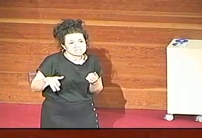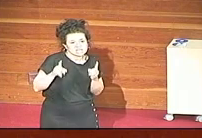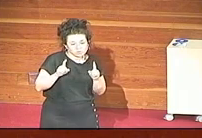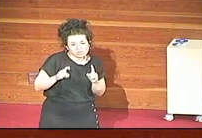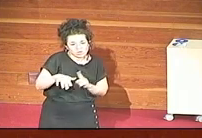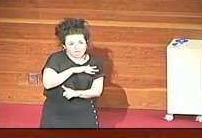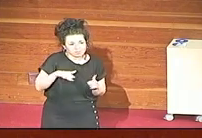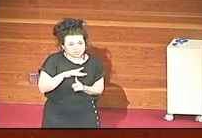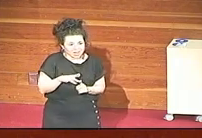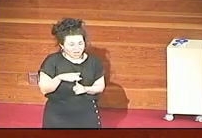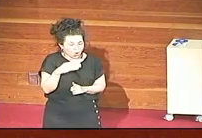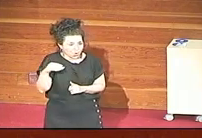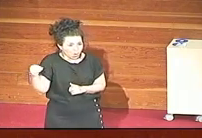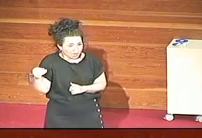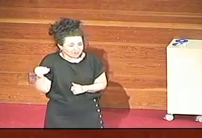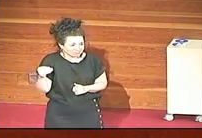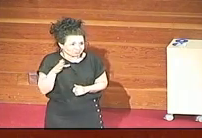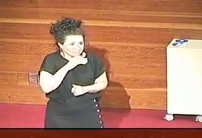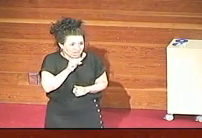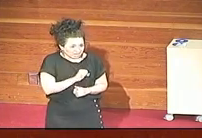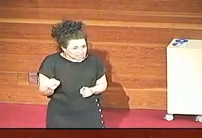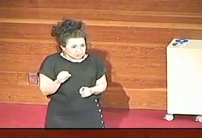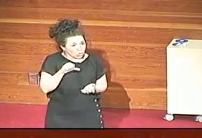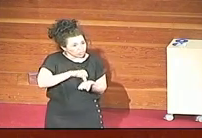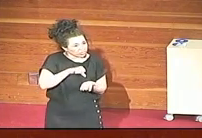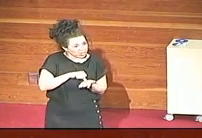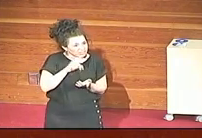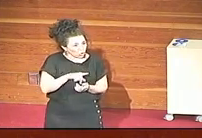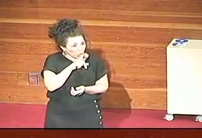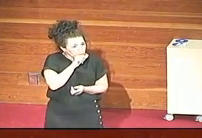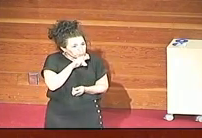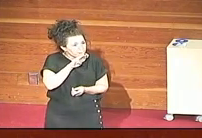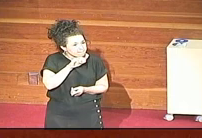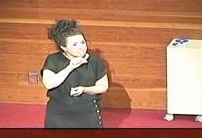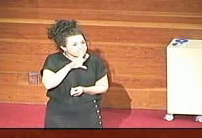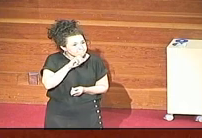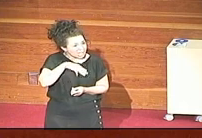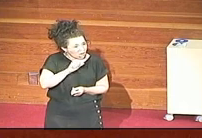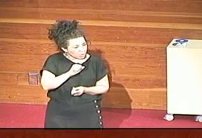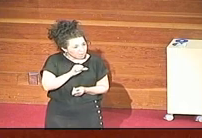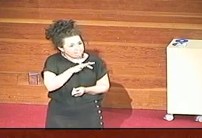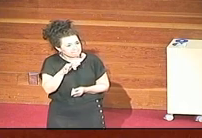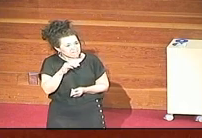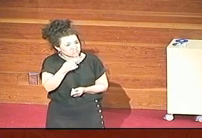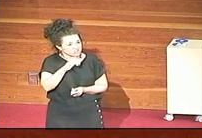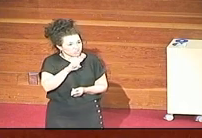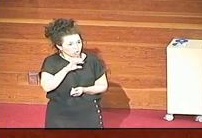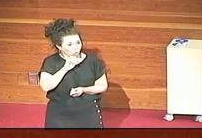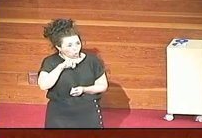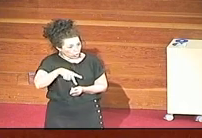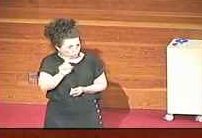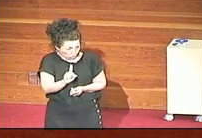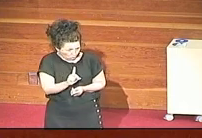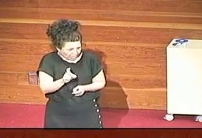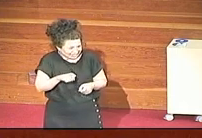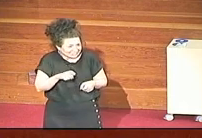porque no solo hay palomas en las ciudades y gorriones no hay muchas especies y cada vez que salen